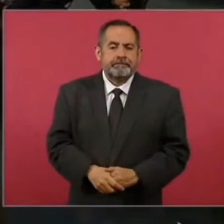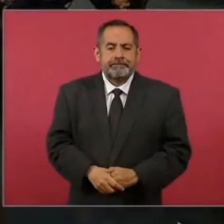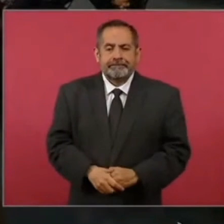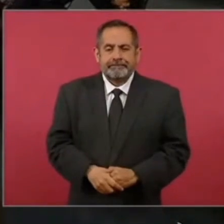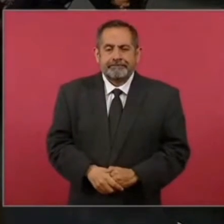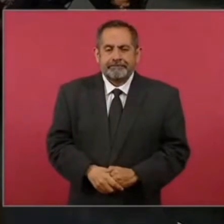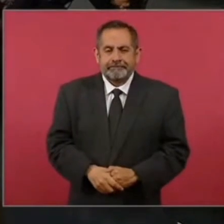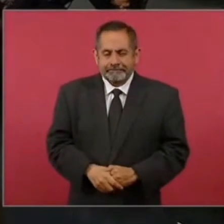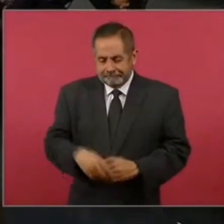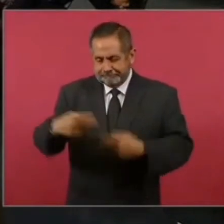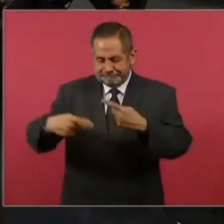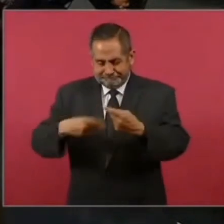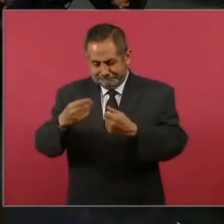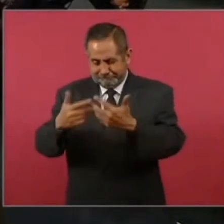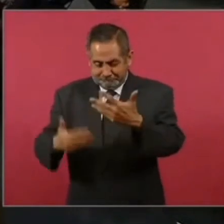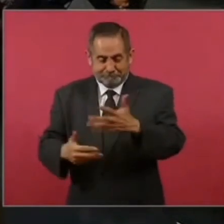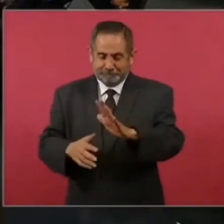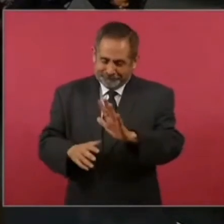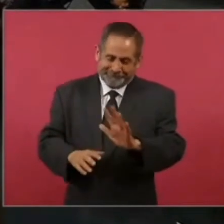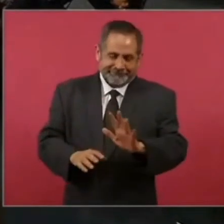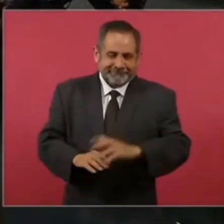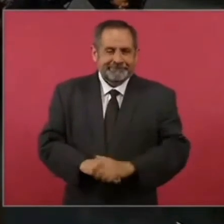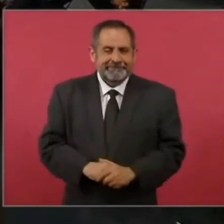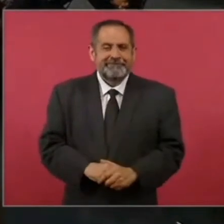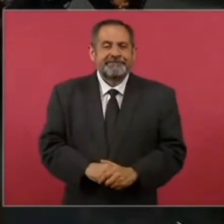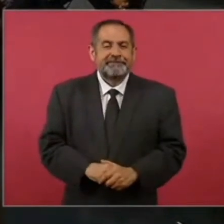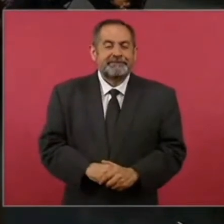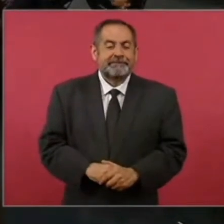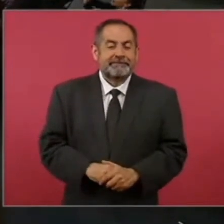son varias preguntas.